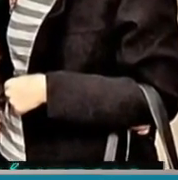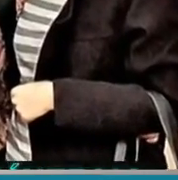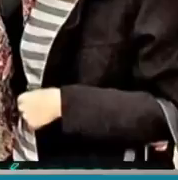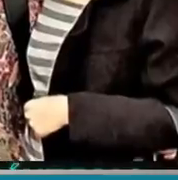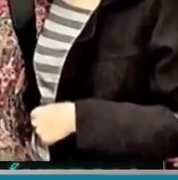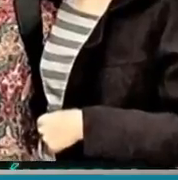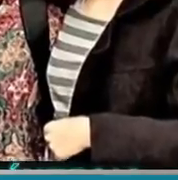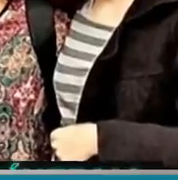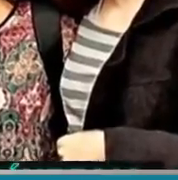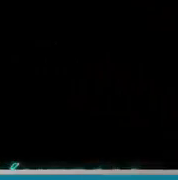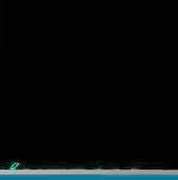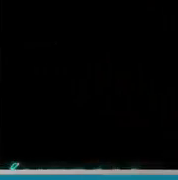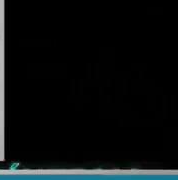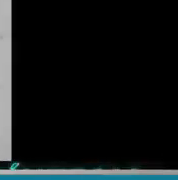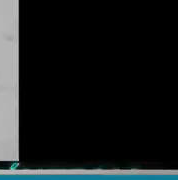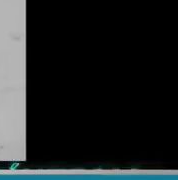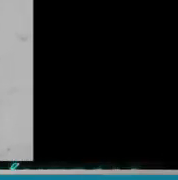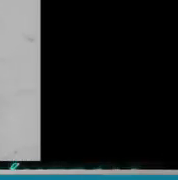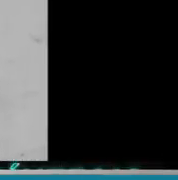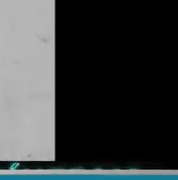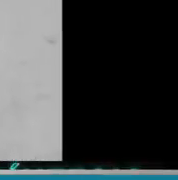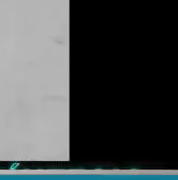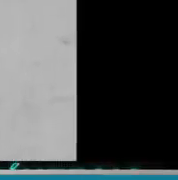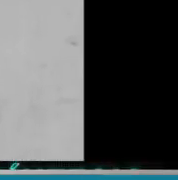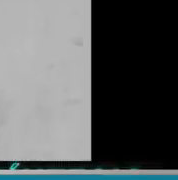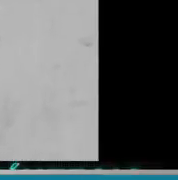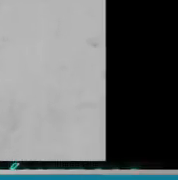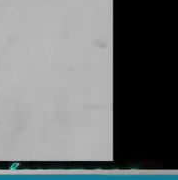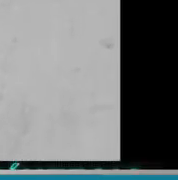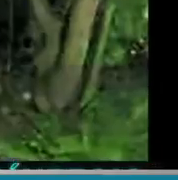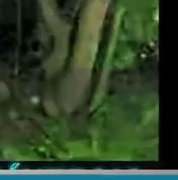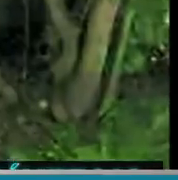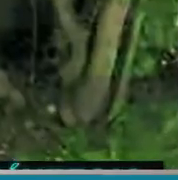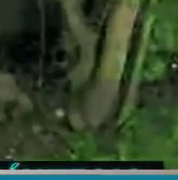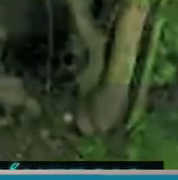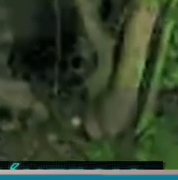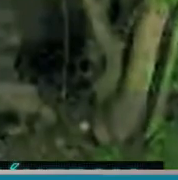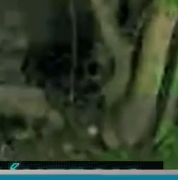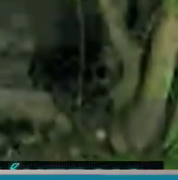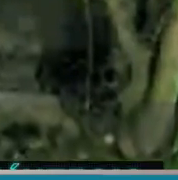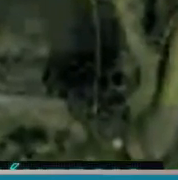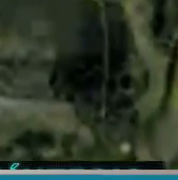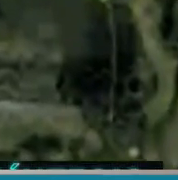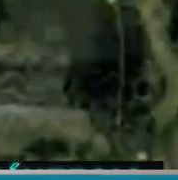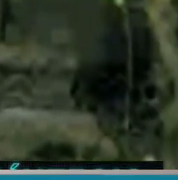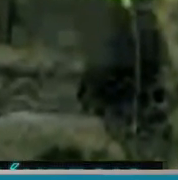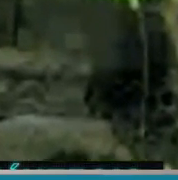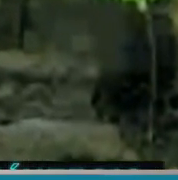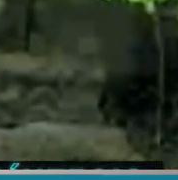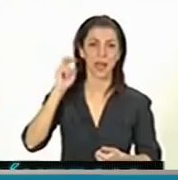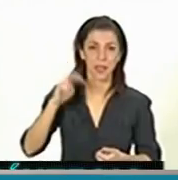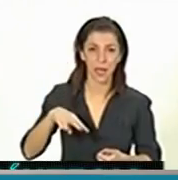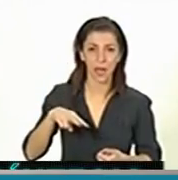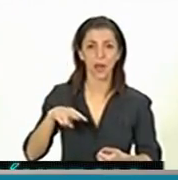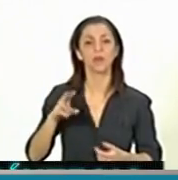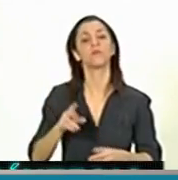Brisa. Brisa es una pequeña que quedó sin su mamá porque la pareja de esta mujer la